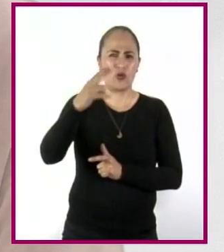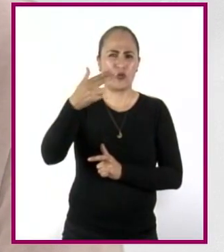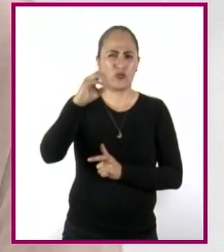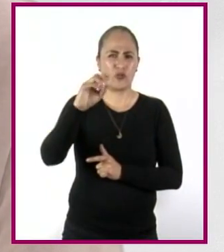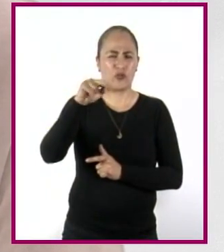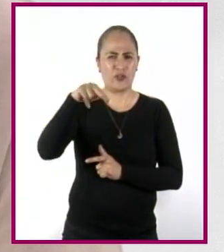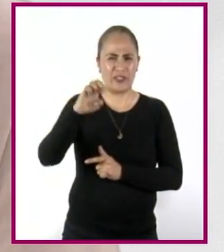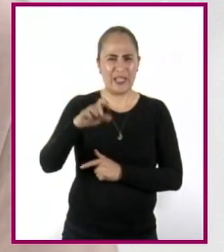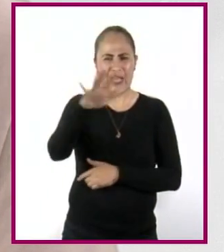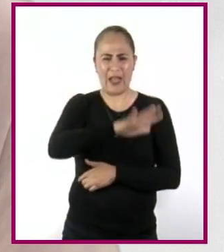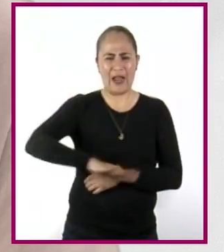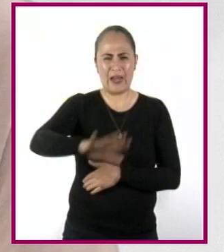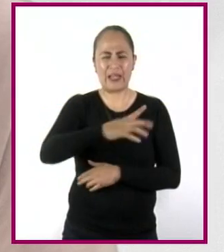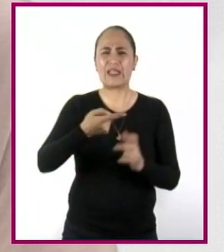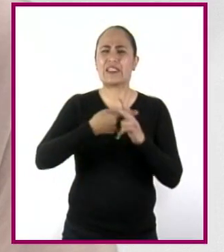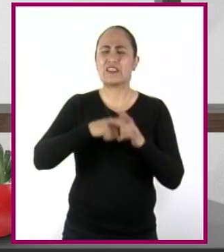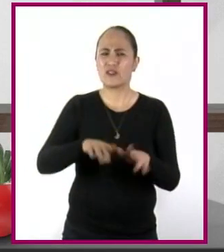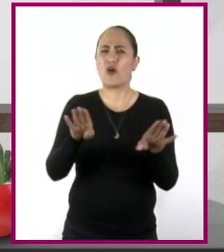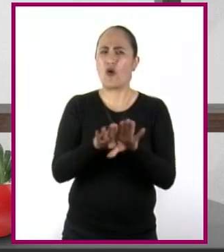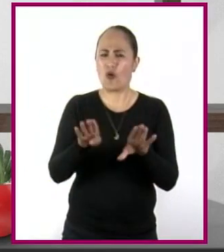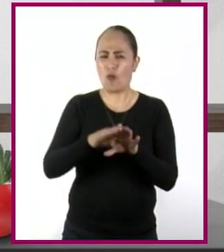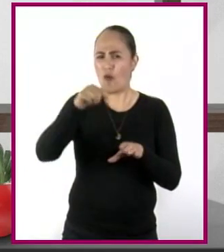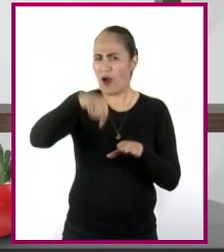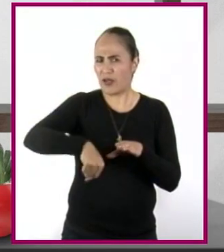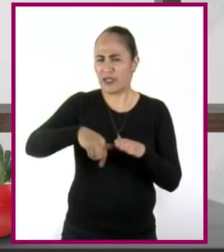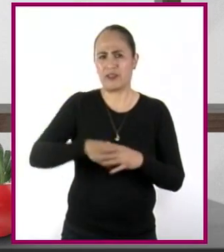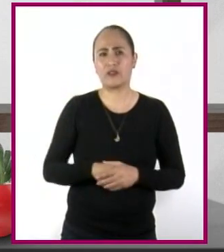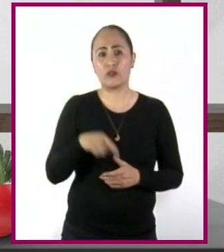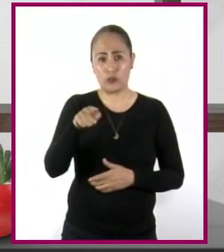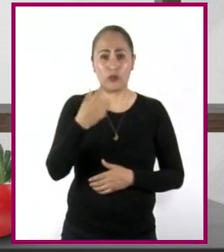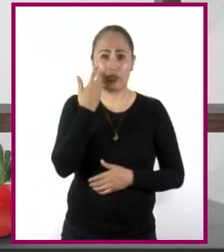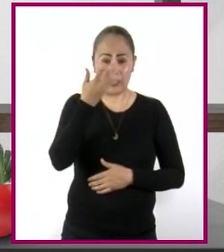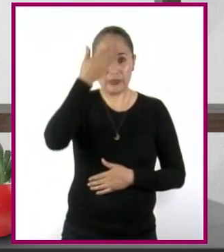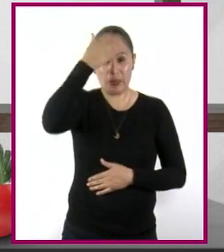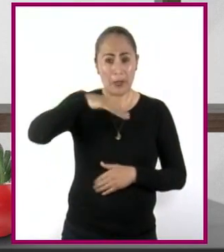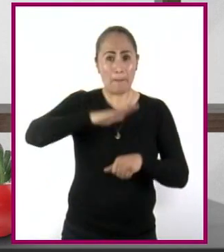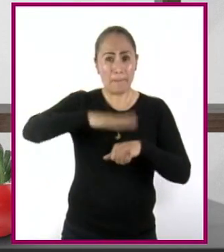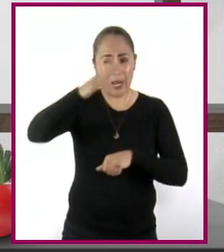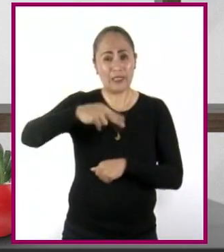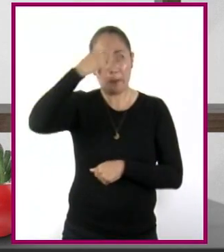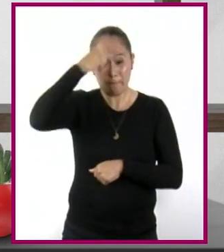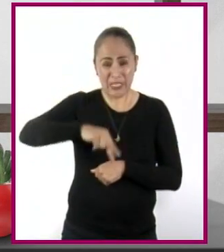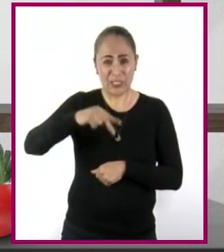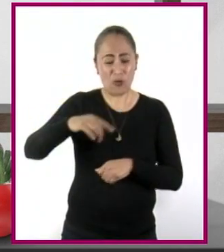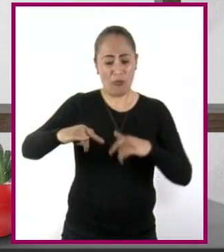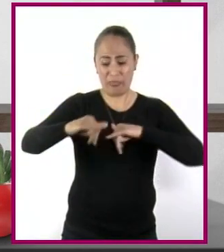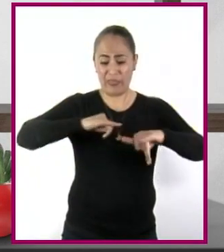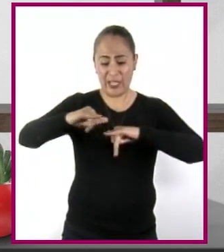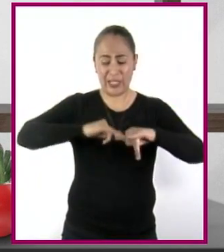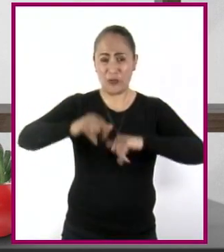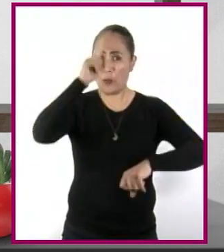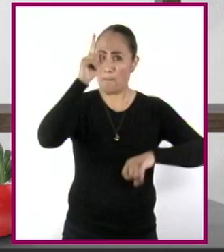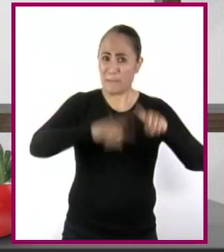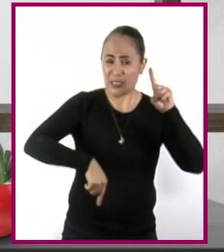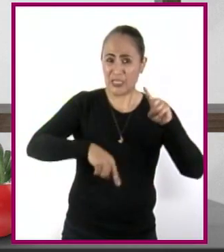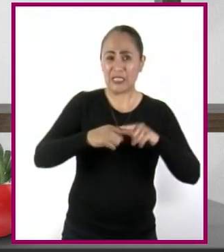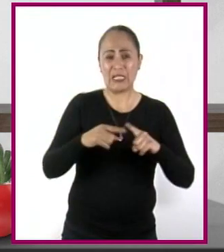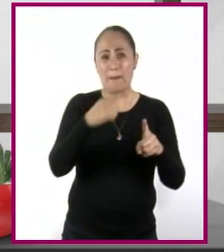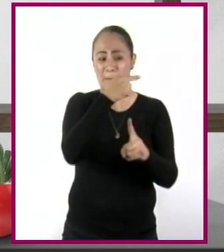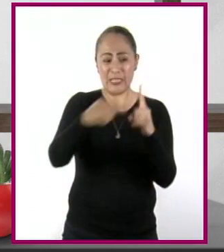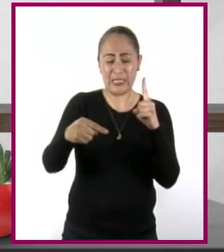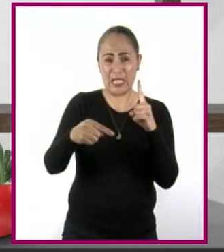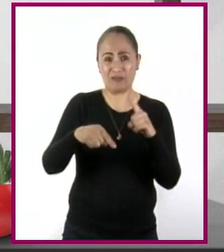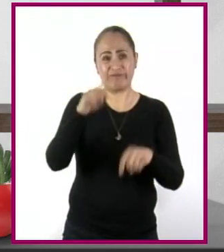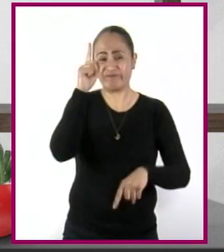hombre occidental asimilado como nativo. Y si quieres saber más de cómo México perdió la mitad de su territorio a manos de Estados Unidos,